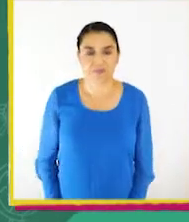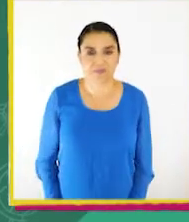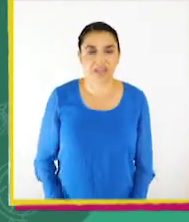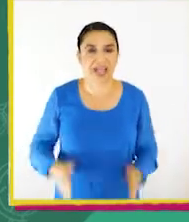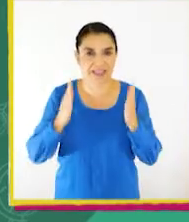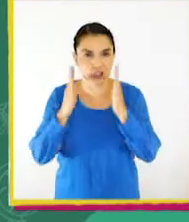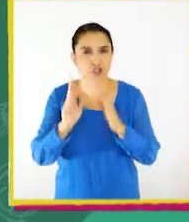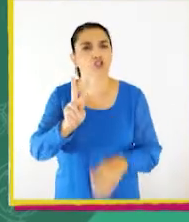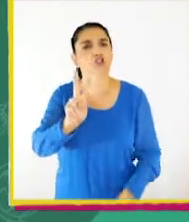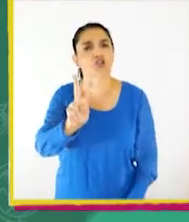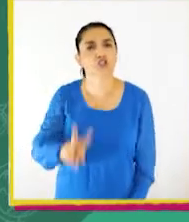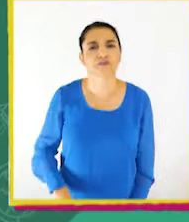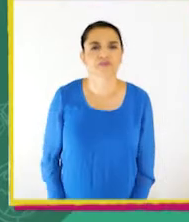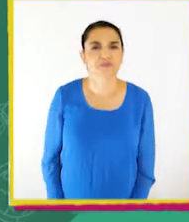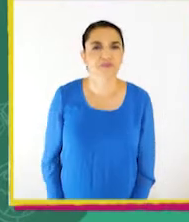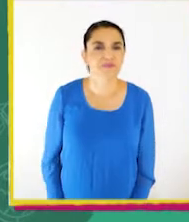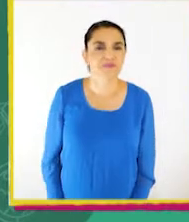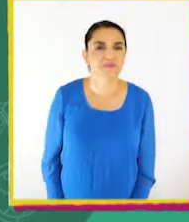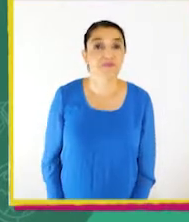¡Atención! ¿Y el número 2?